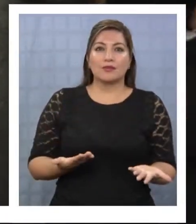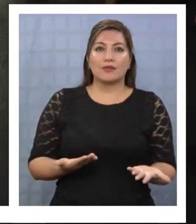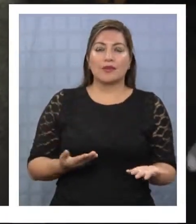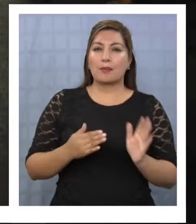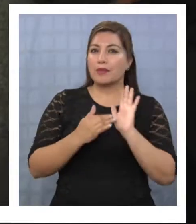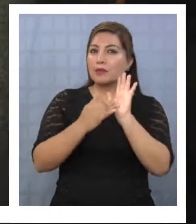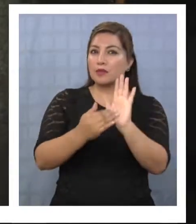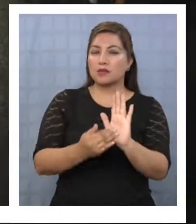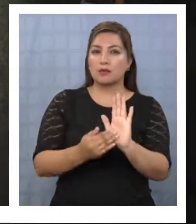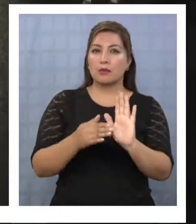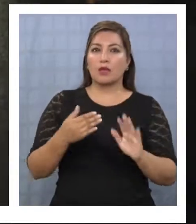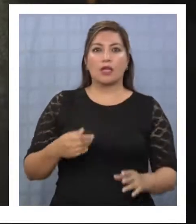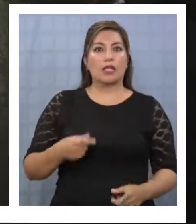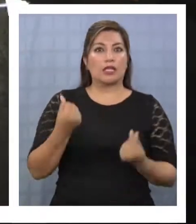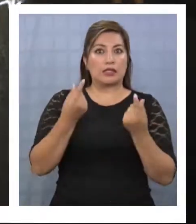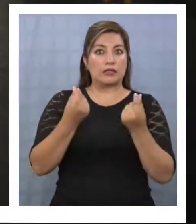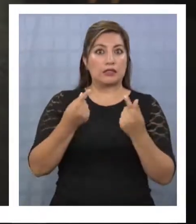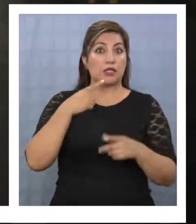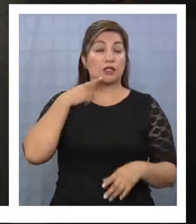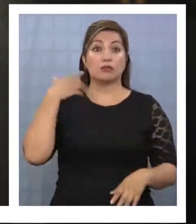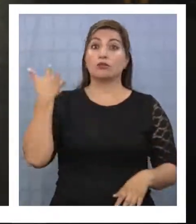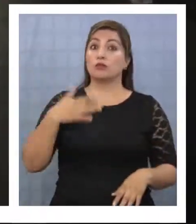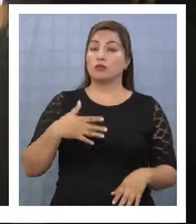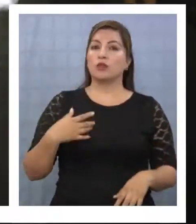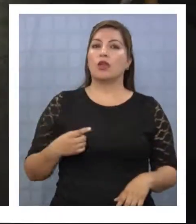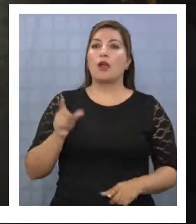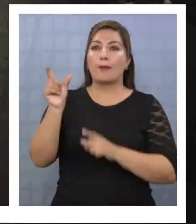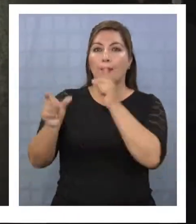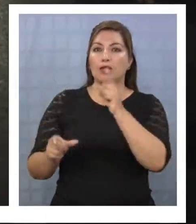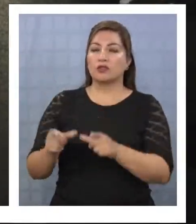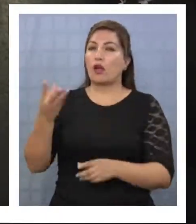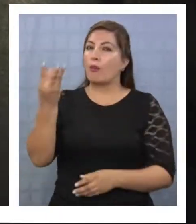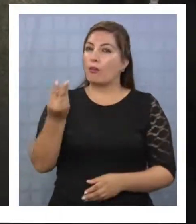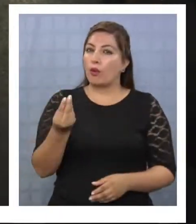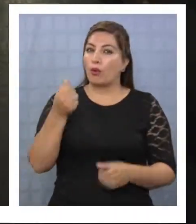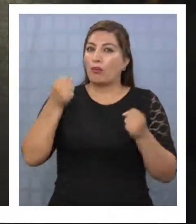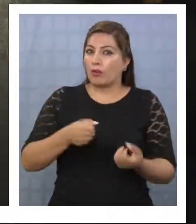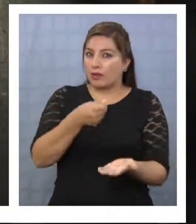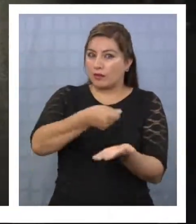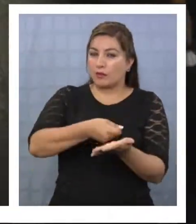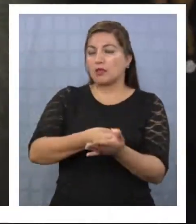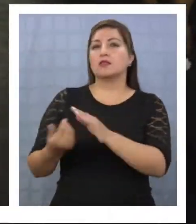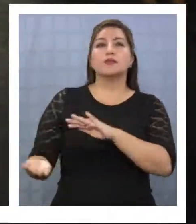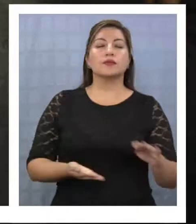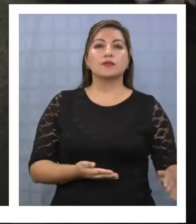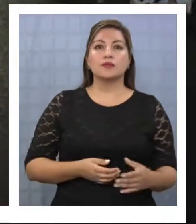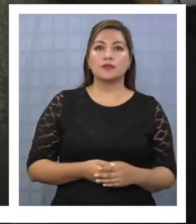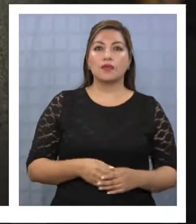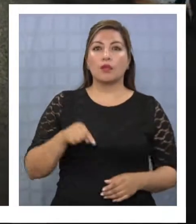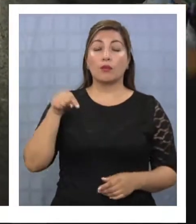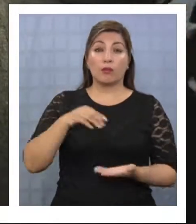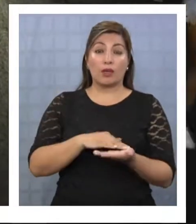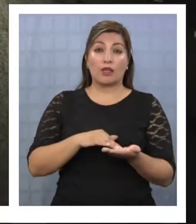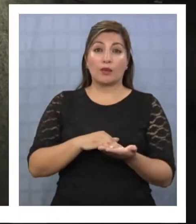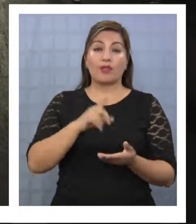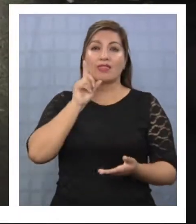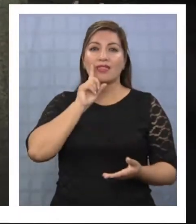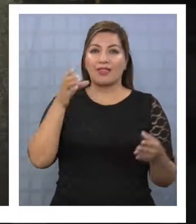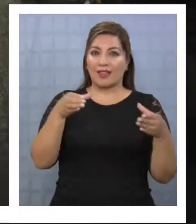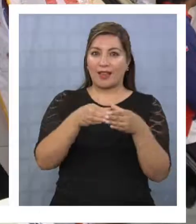alcanza sumas importantes que pocos podrían pagar. Tenerse a este baile significa